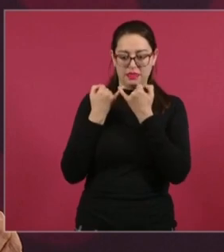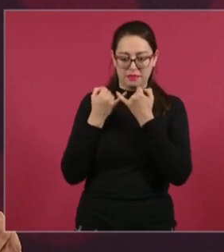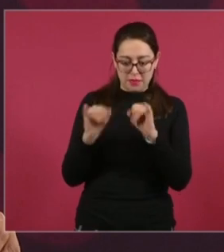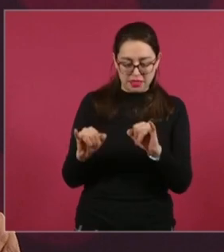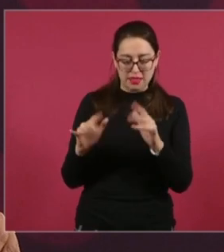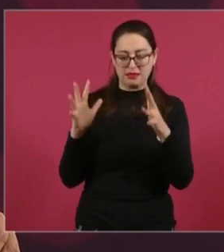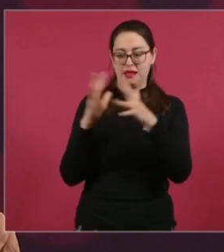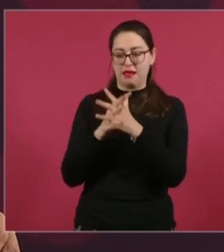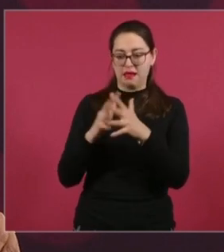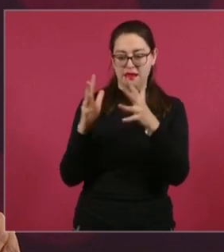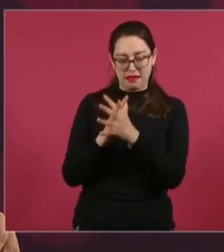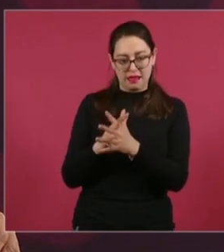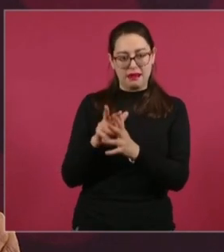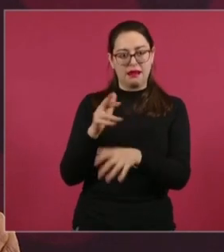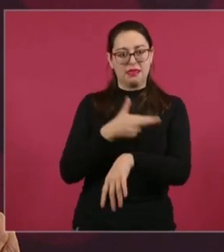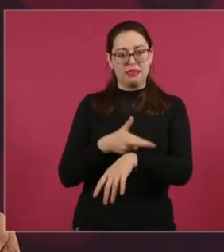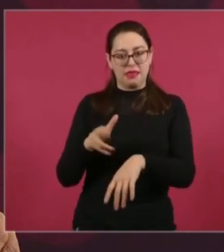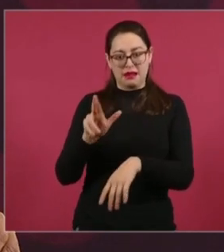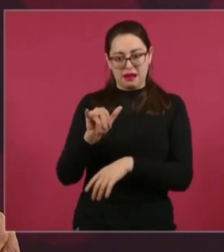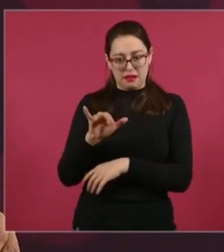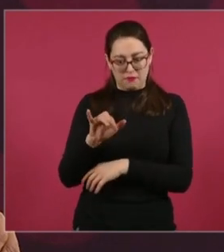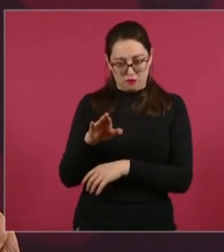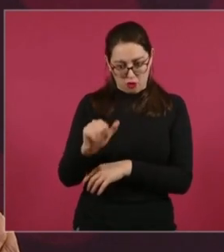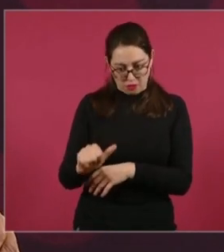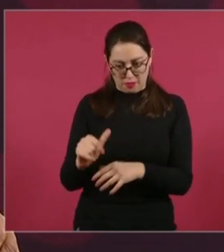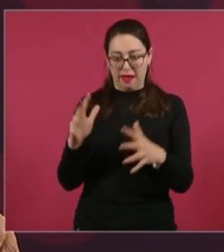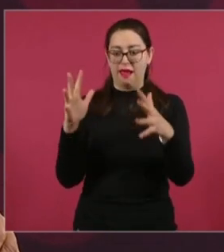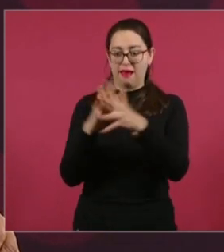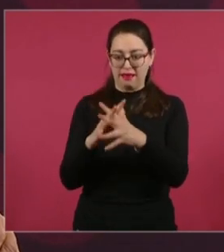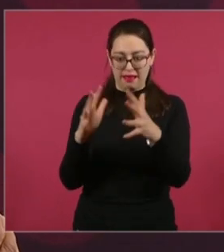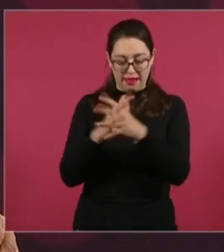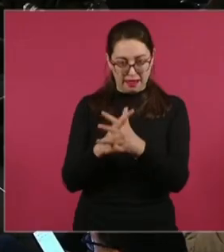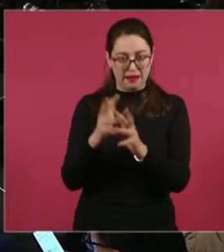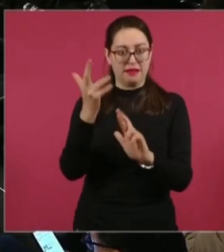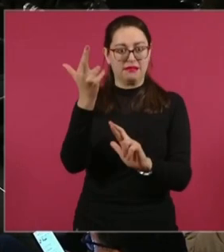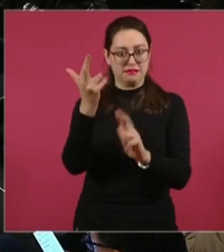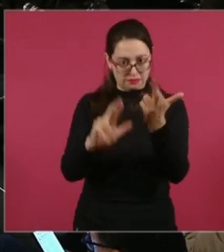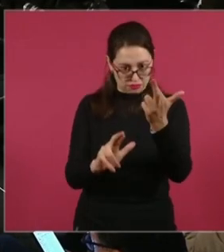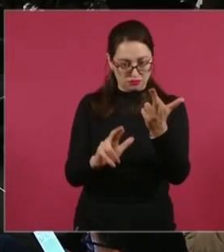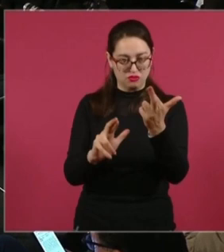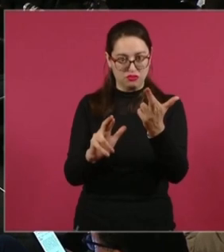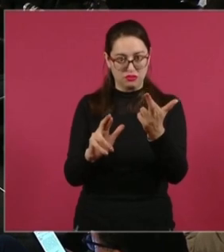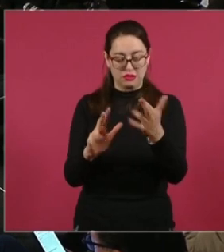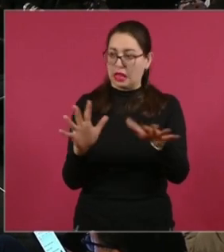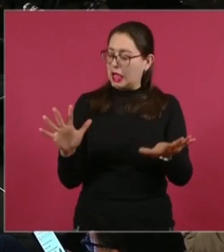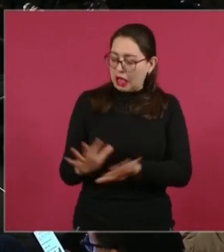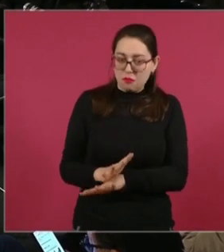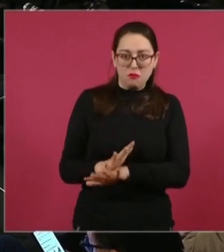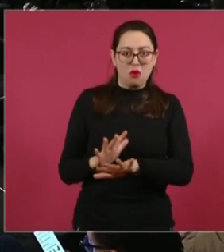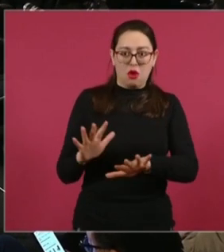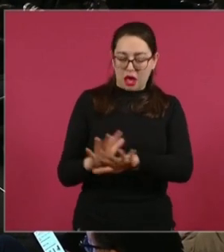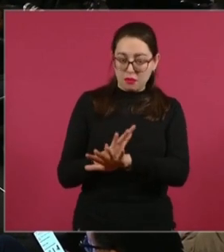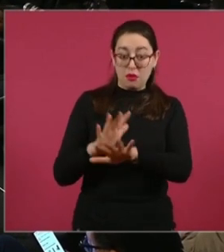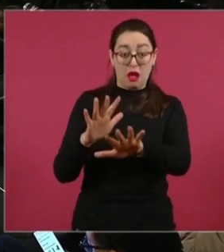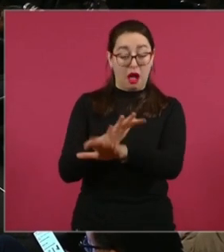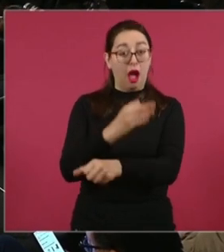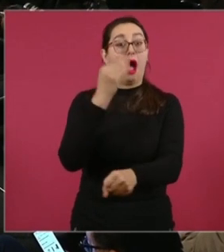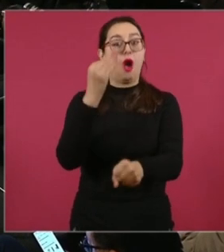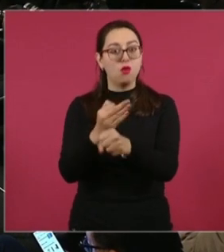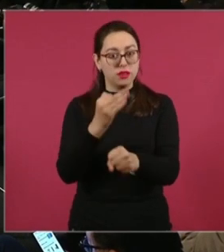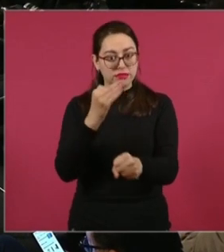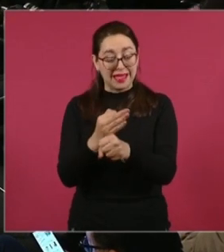radical, sin